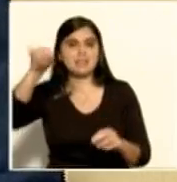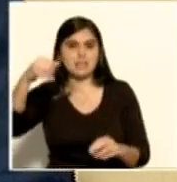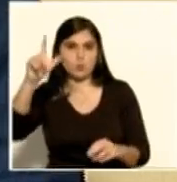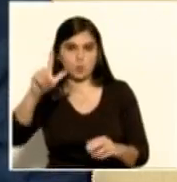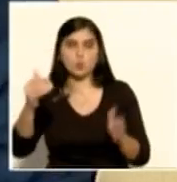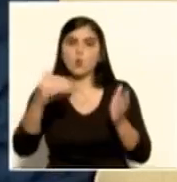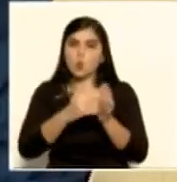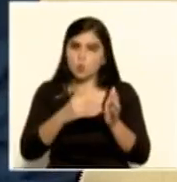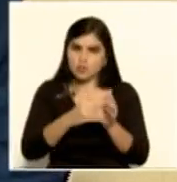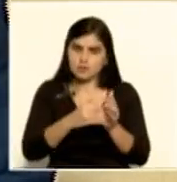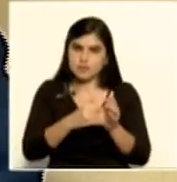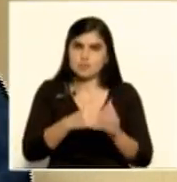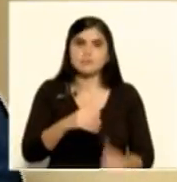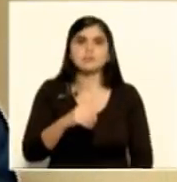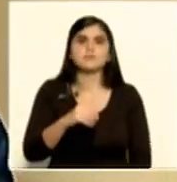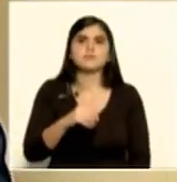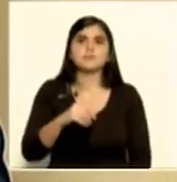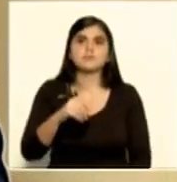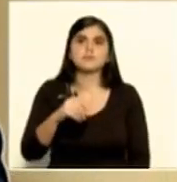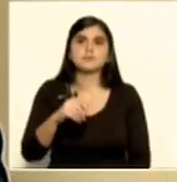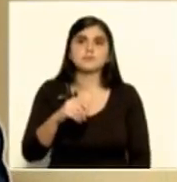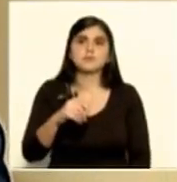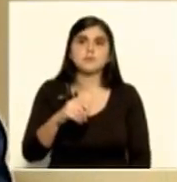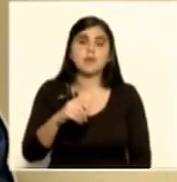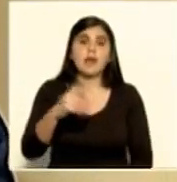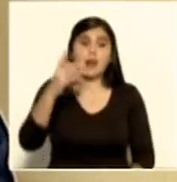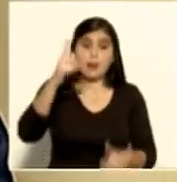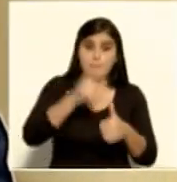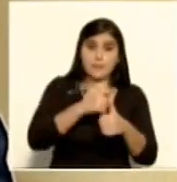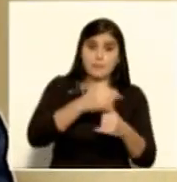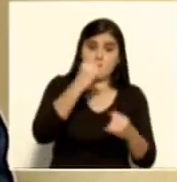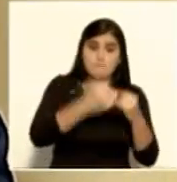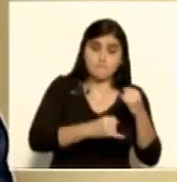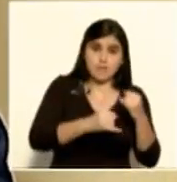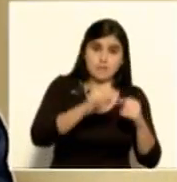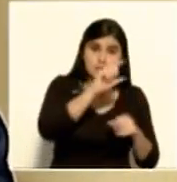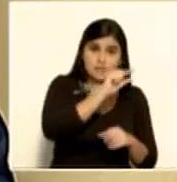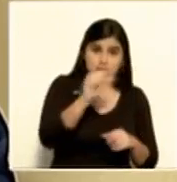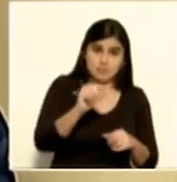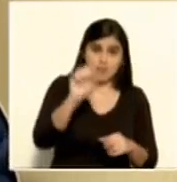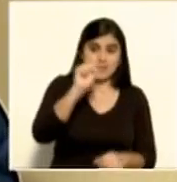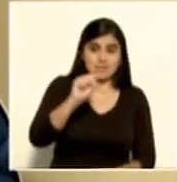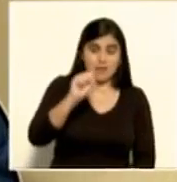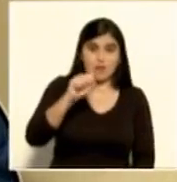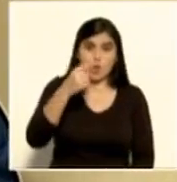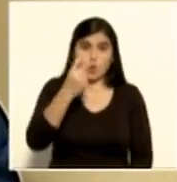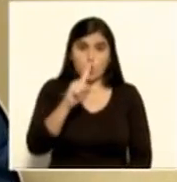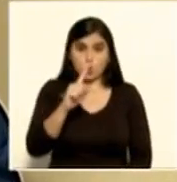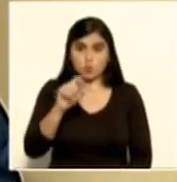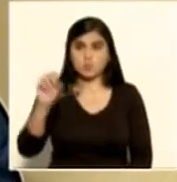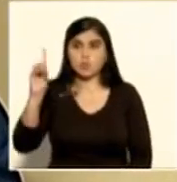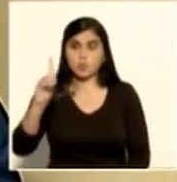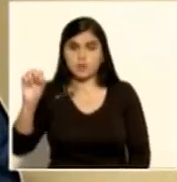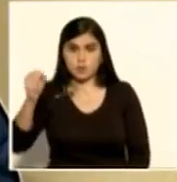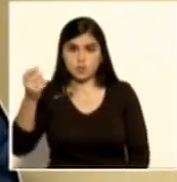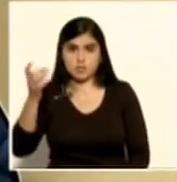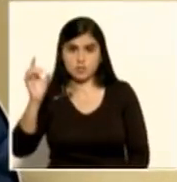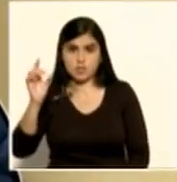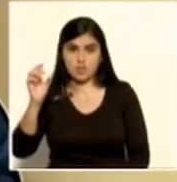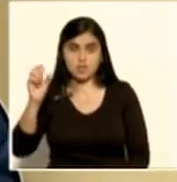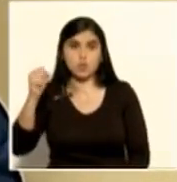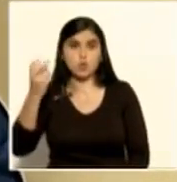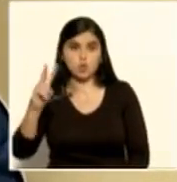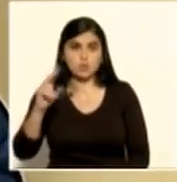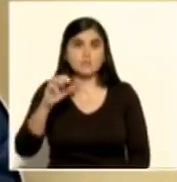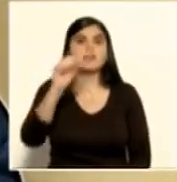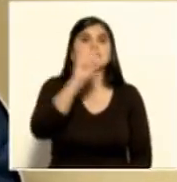Repito, la primera fue de fines de semana, sábado 11 y domingo 12, sábado 18,